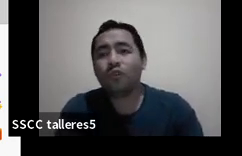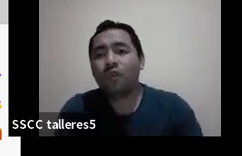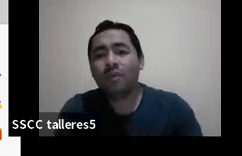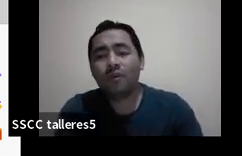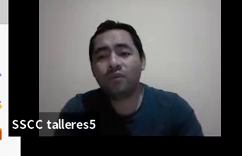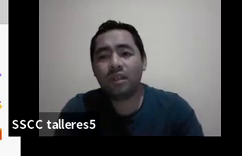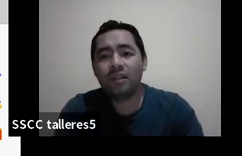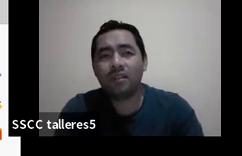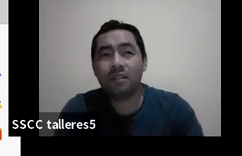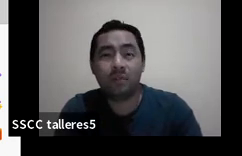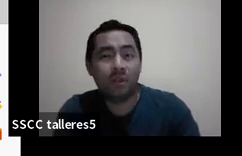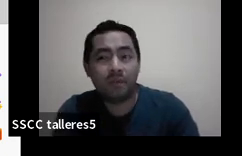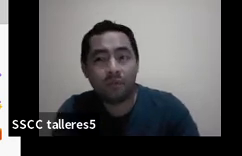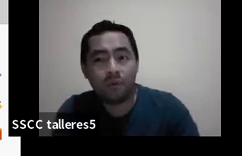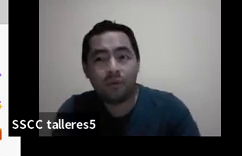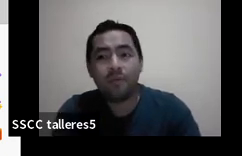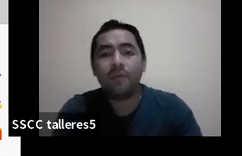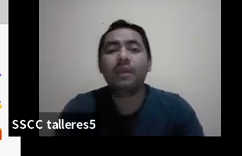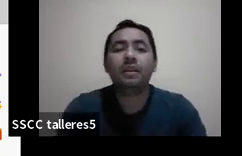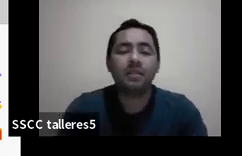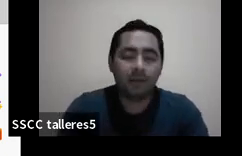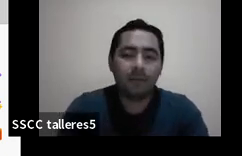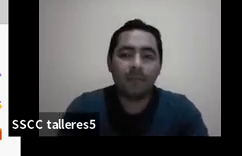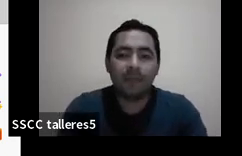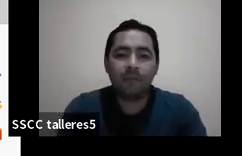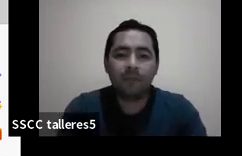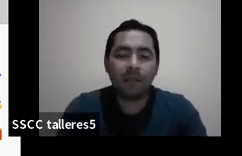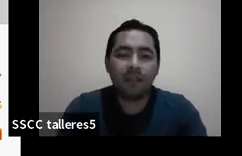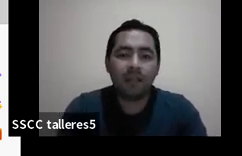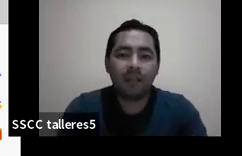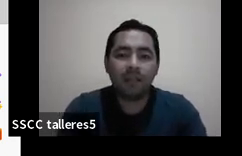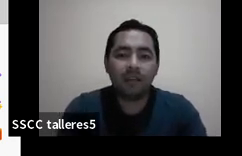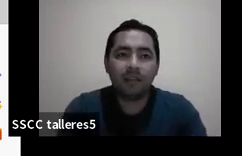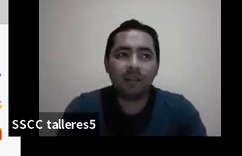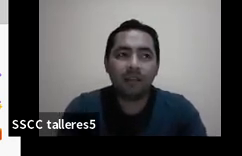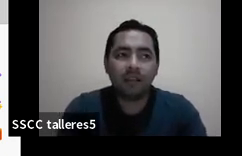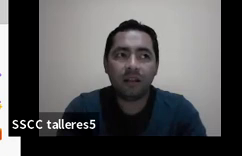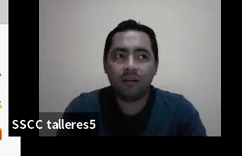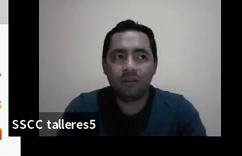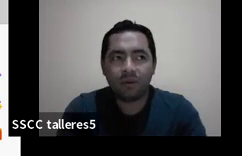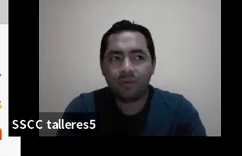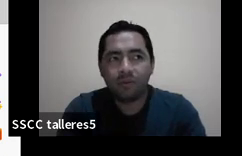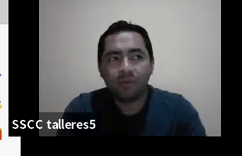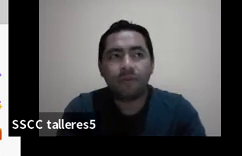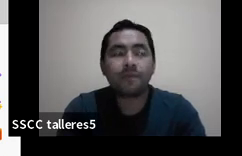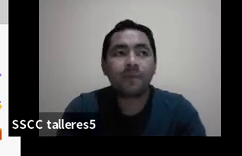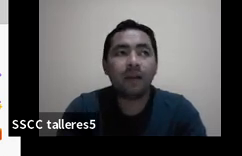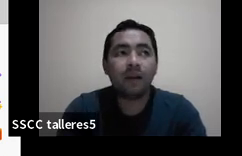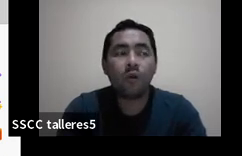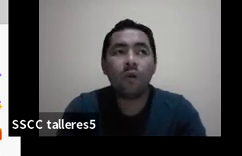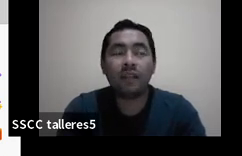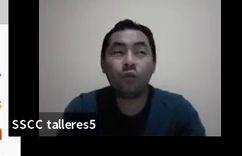y un sordo con hipoacusia sí puede hablar un poco. Ya. Es porque, o te pregunto,